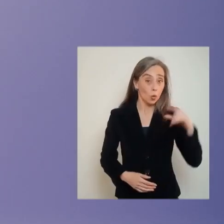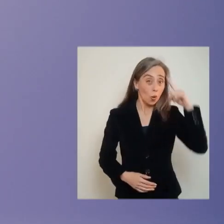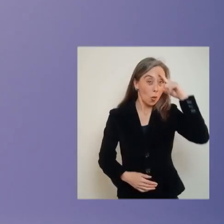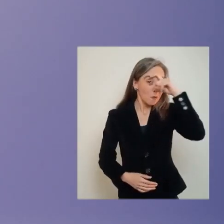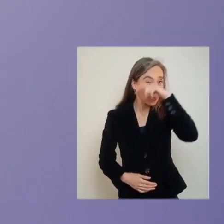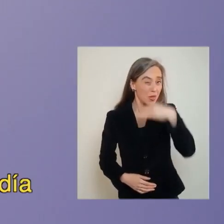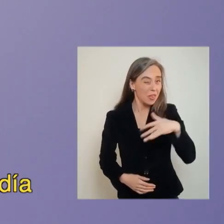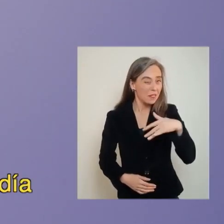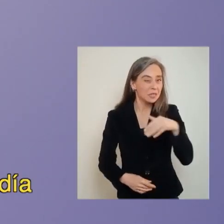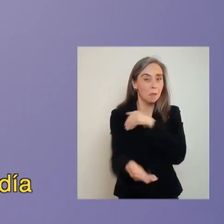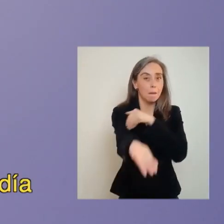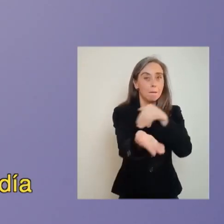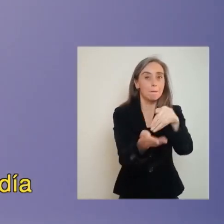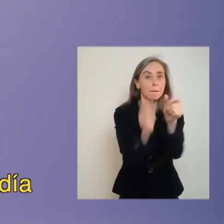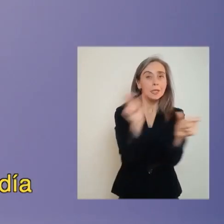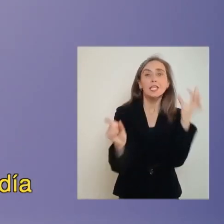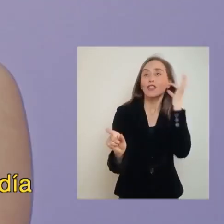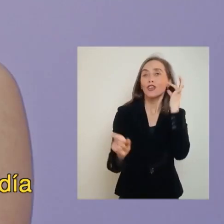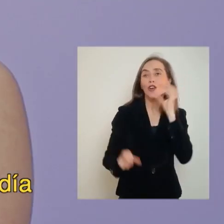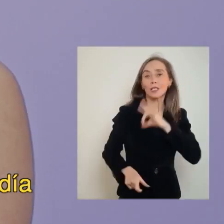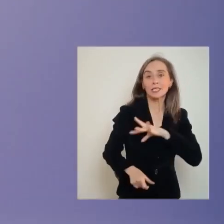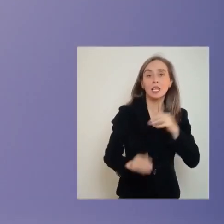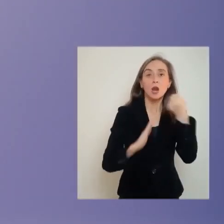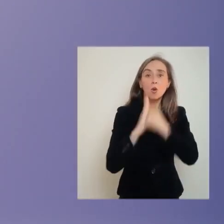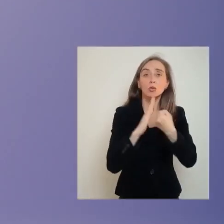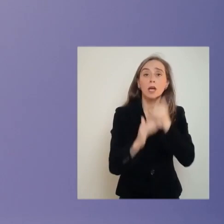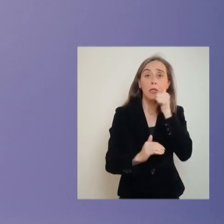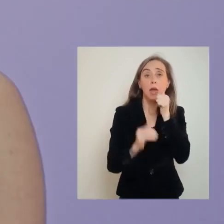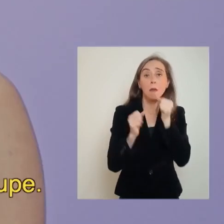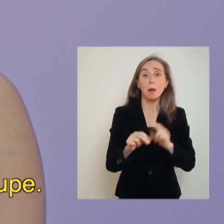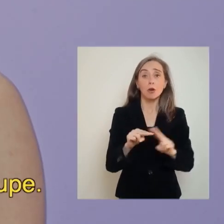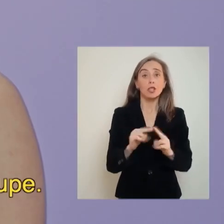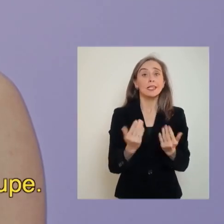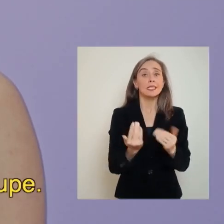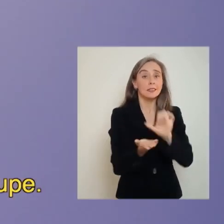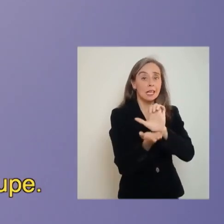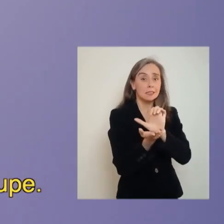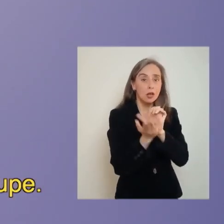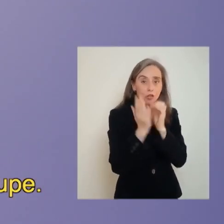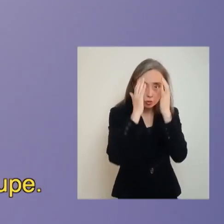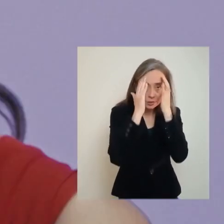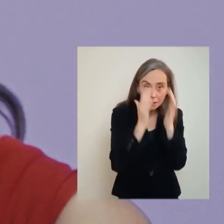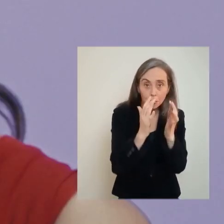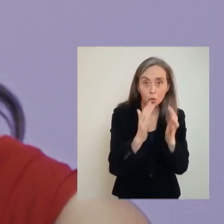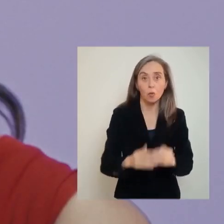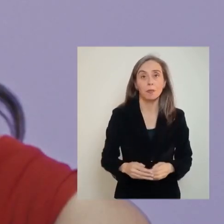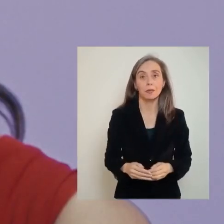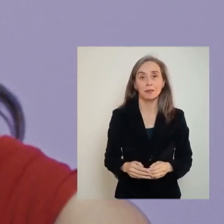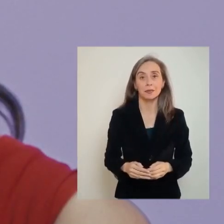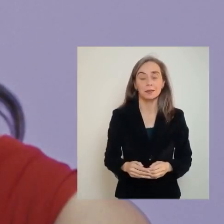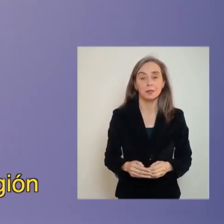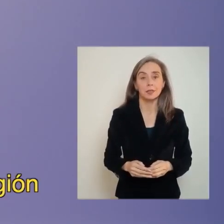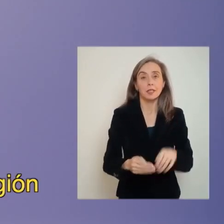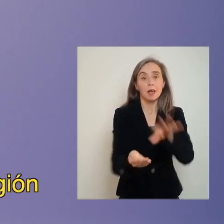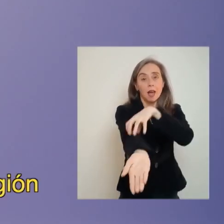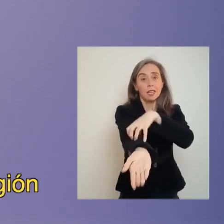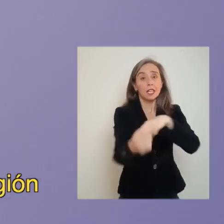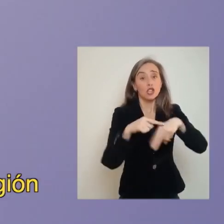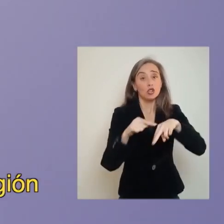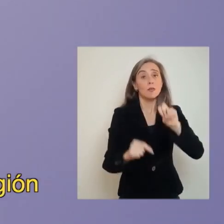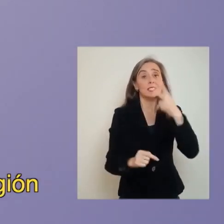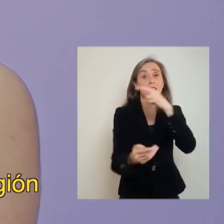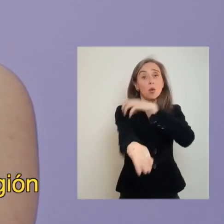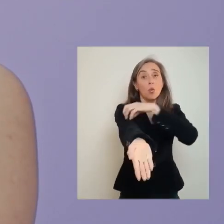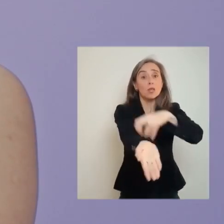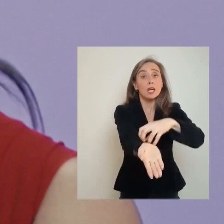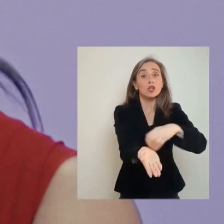Uy, difícil tarea. Millones de chilenas luchamos día a día por poder hacerlo. Necesitamos un Estado que se preocupe. La región de Ñuble